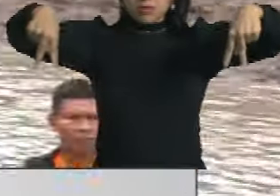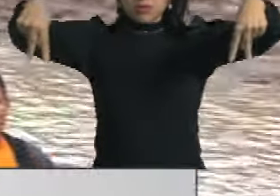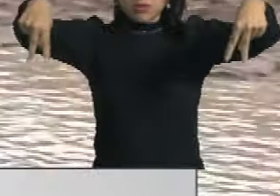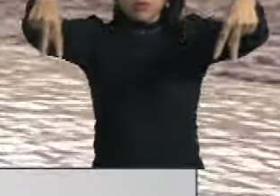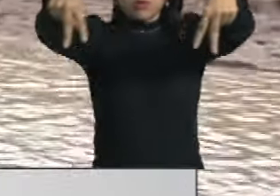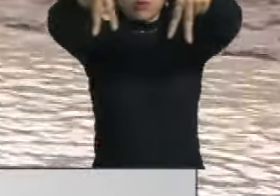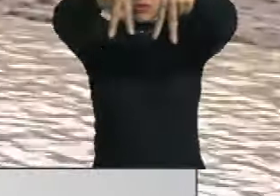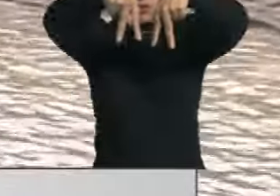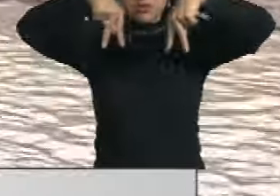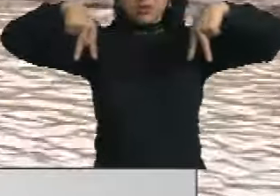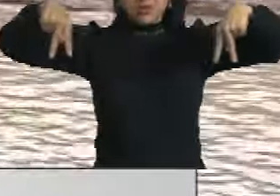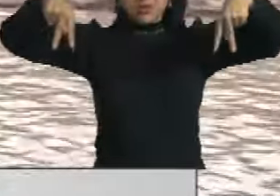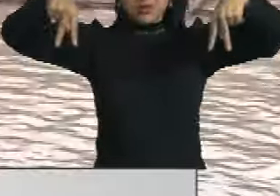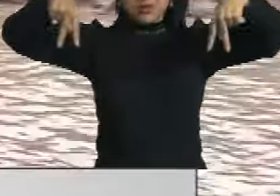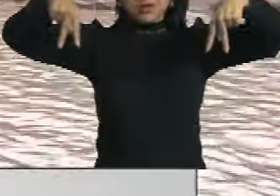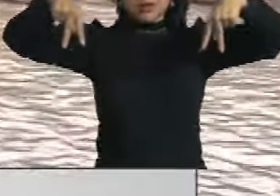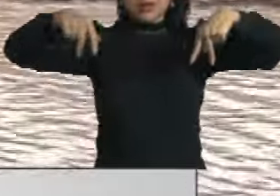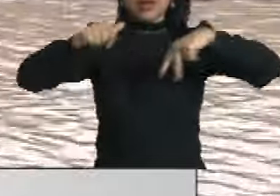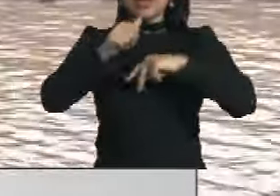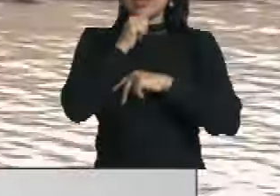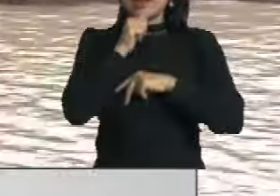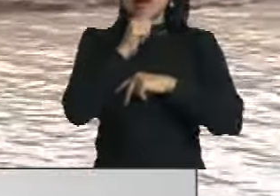muelle a esa altura.